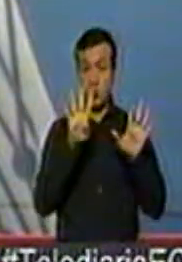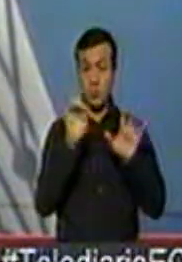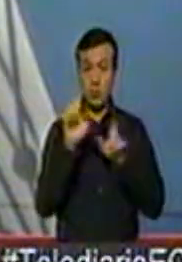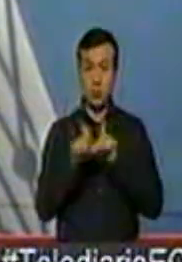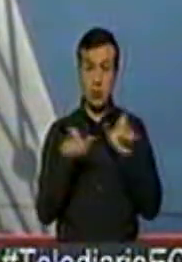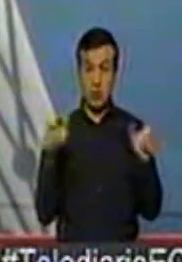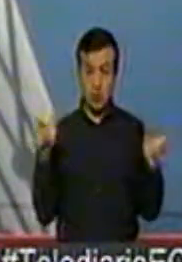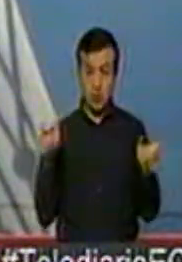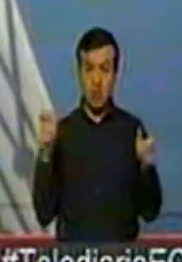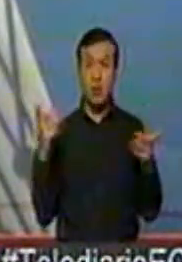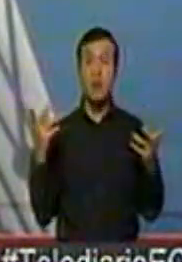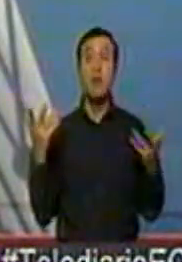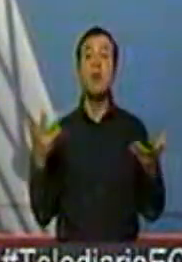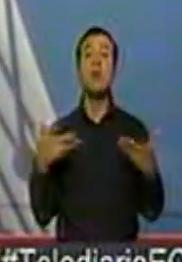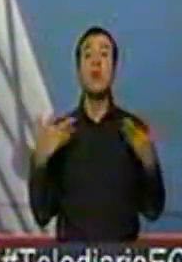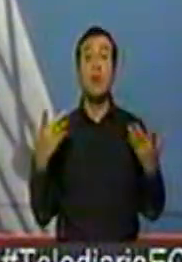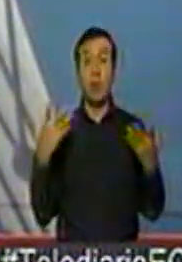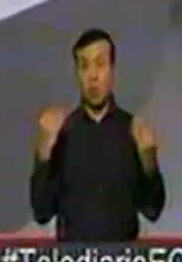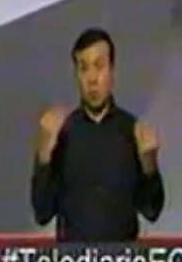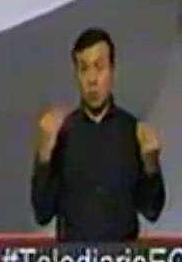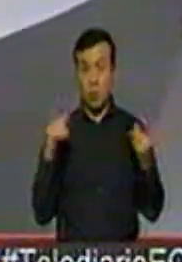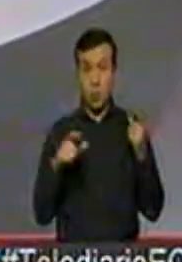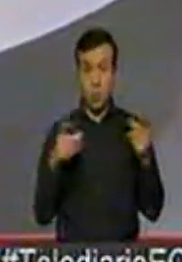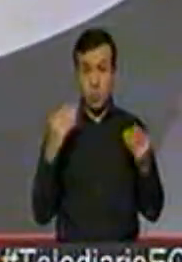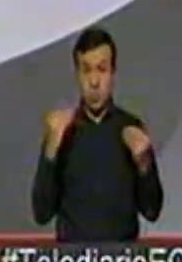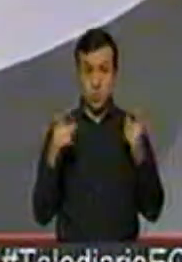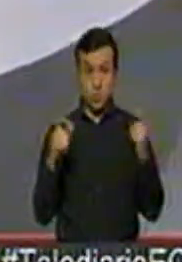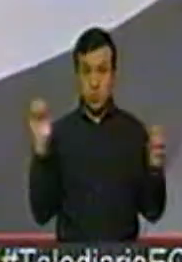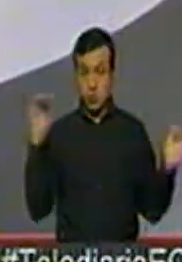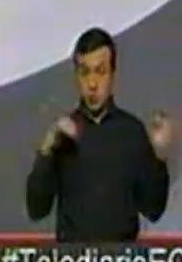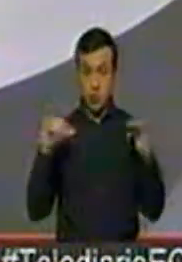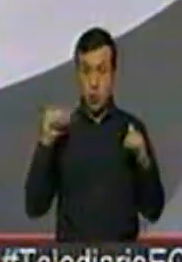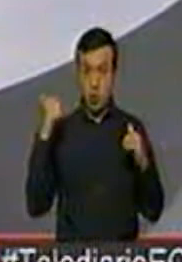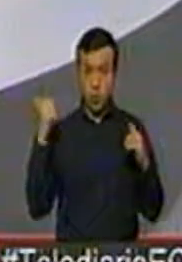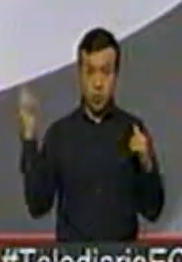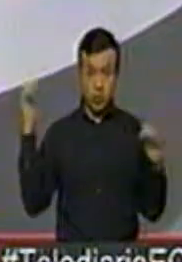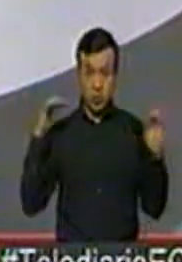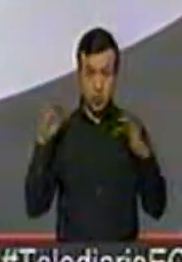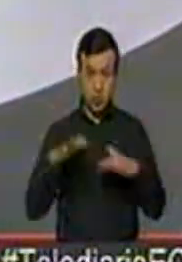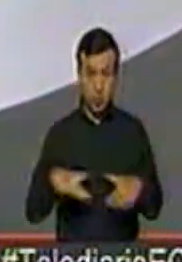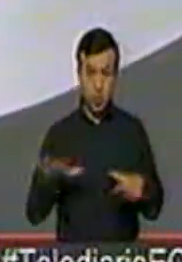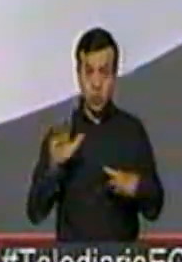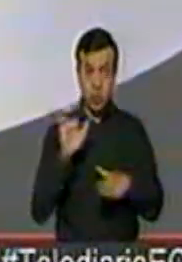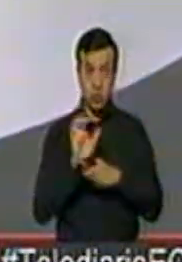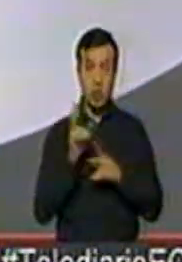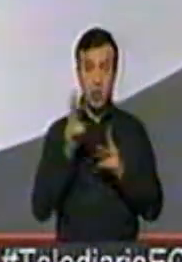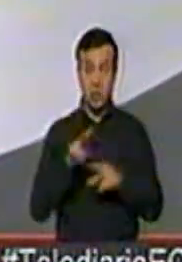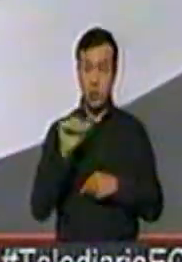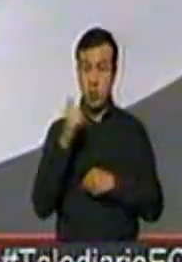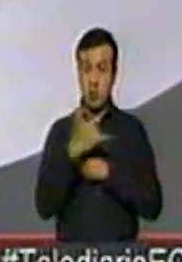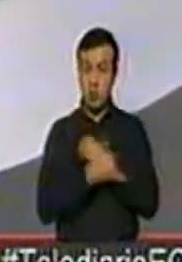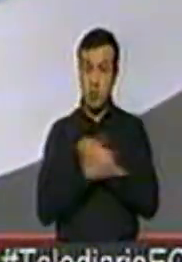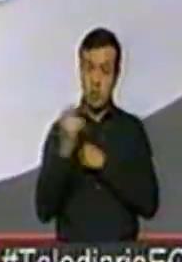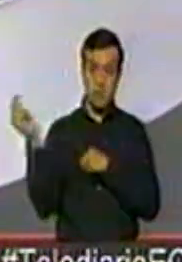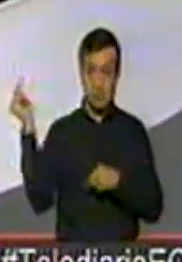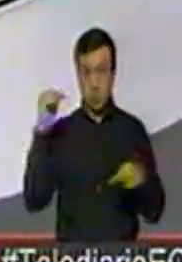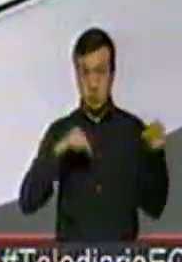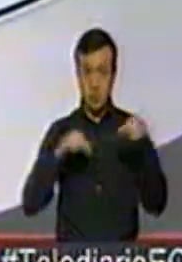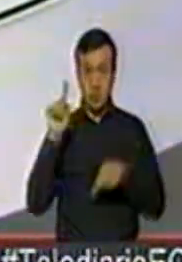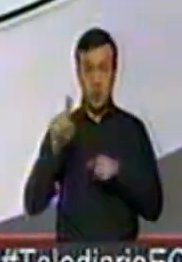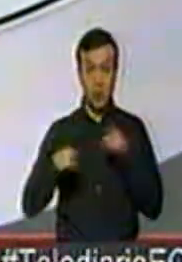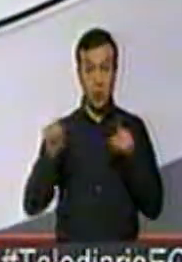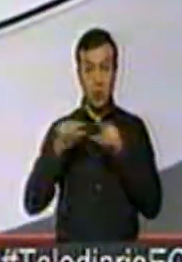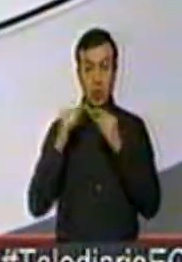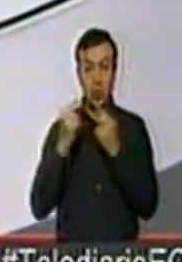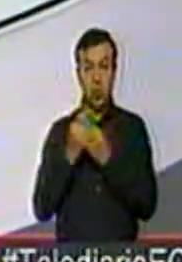sin embargo se han asentado miles de personas que vienen de otros puntos, no solamente del país, sino también del extranjero. Y ahí están también estos